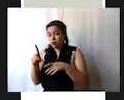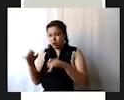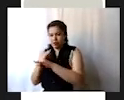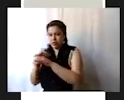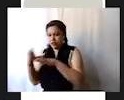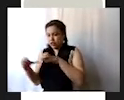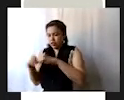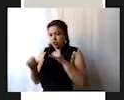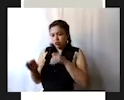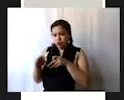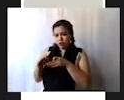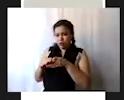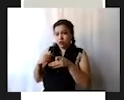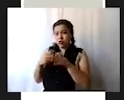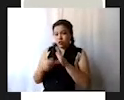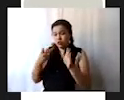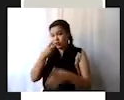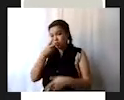No sé si quieren que reinicie.